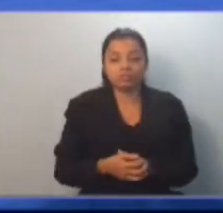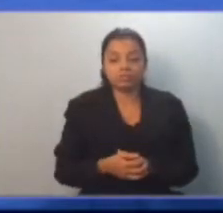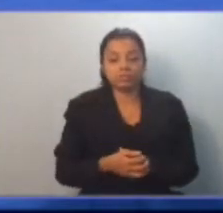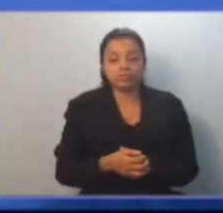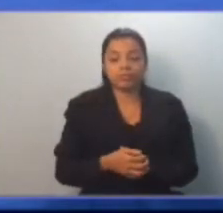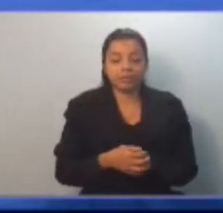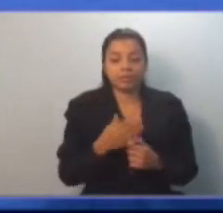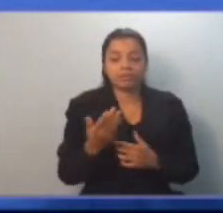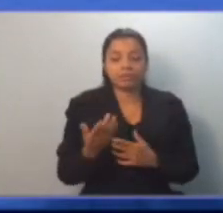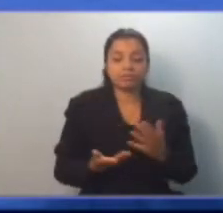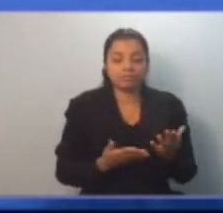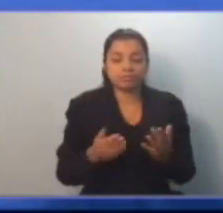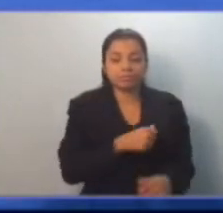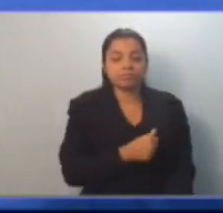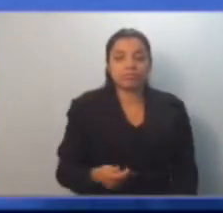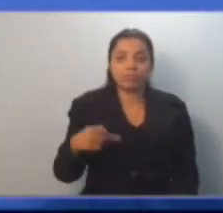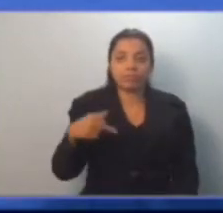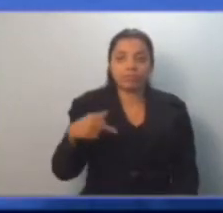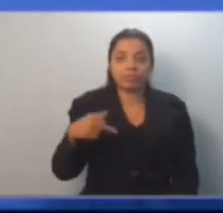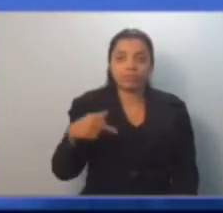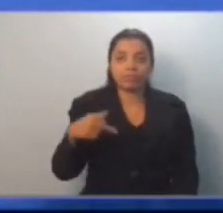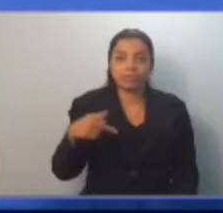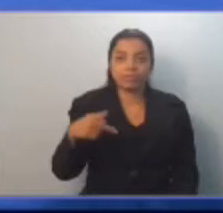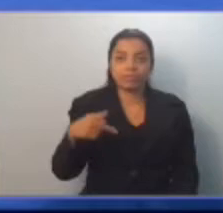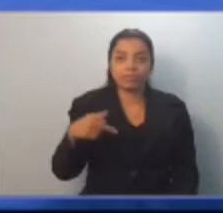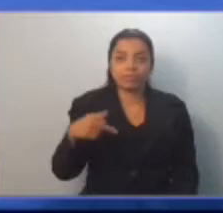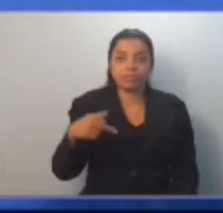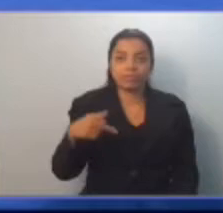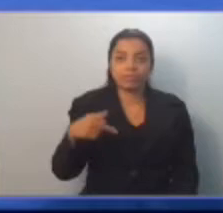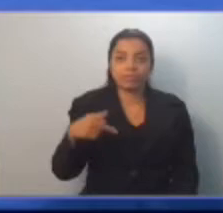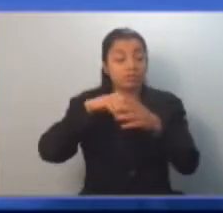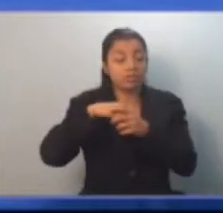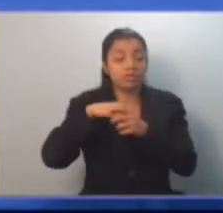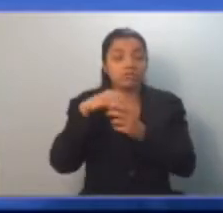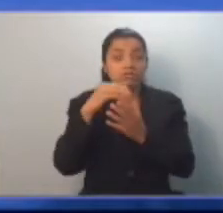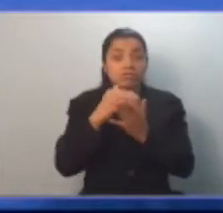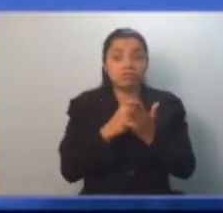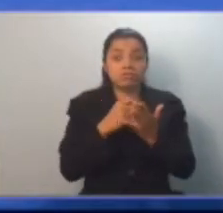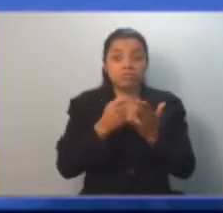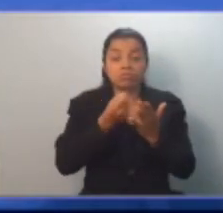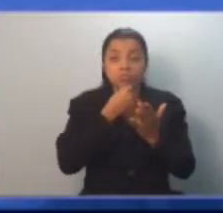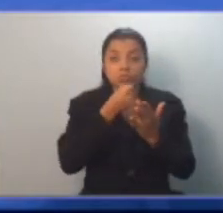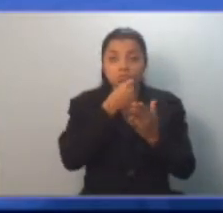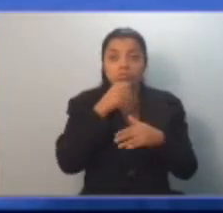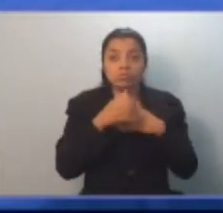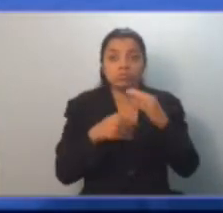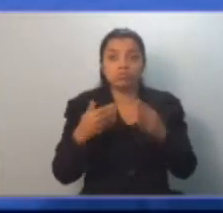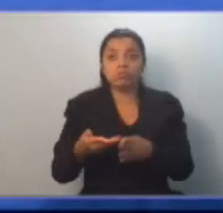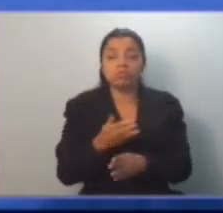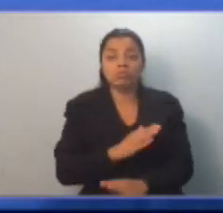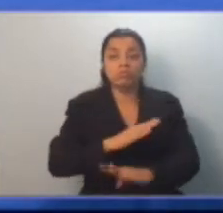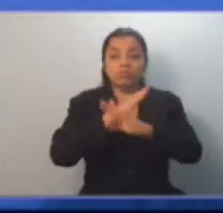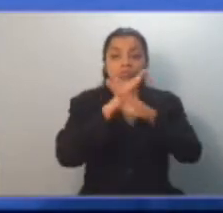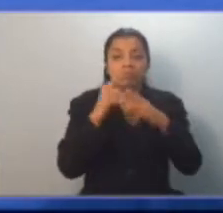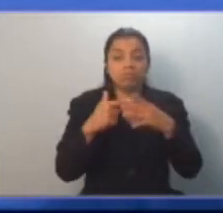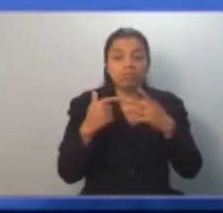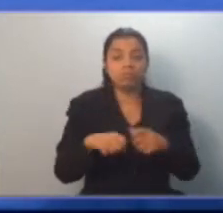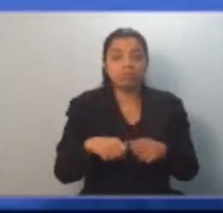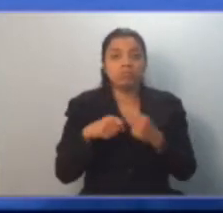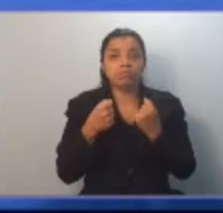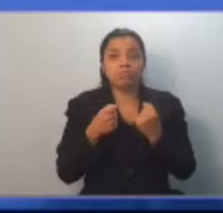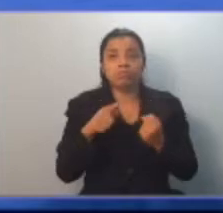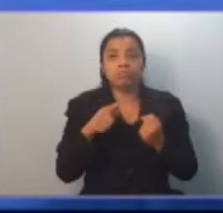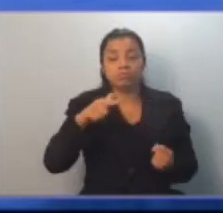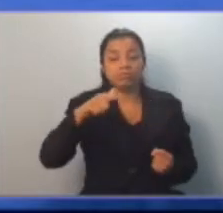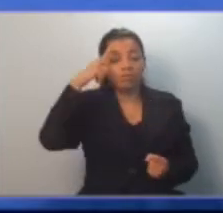a los servidores de la Procuraduría General de la República. Este contenido es precisamente un contenido de prevención del delito, es pura